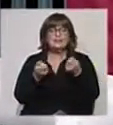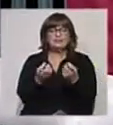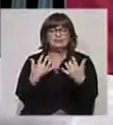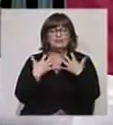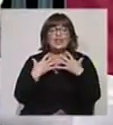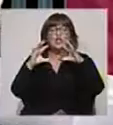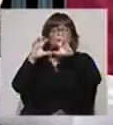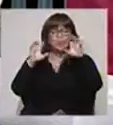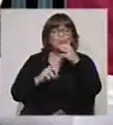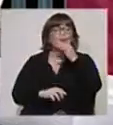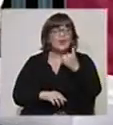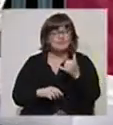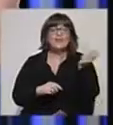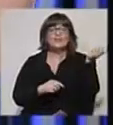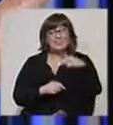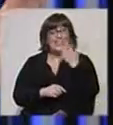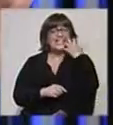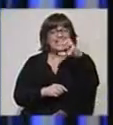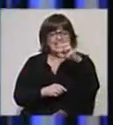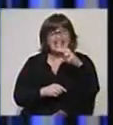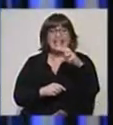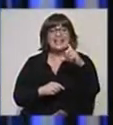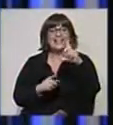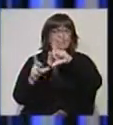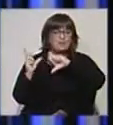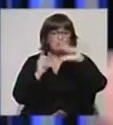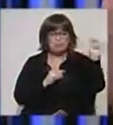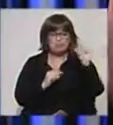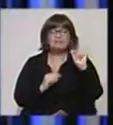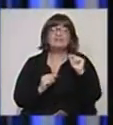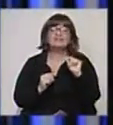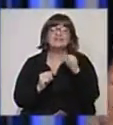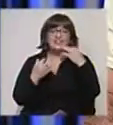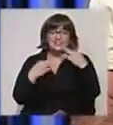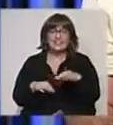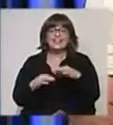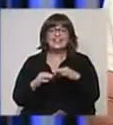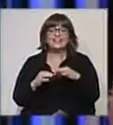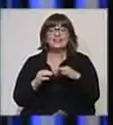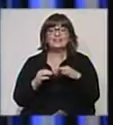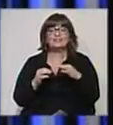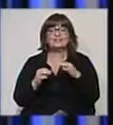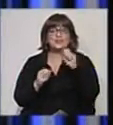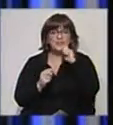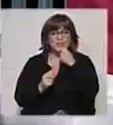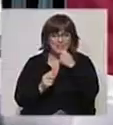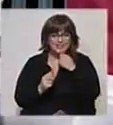ejemplo. Gracias. Que vienen, gritan y así como gritan, salen del estudio. Es verdad, en este ¿no? Sí. Bueno, vamos para